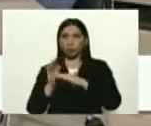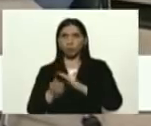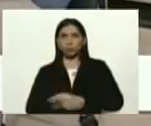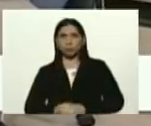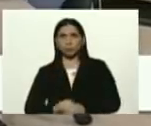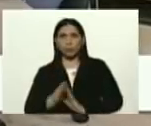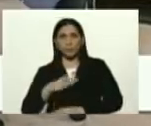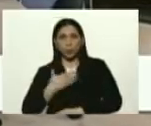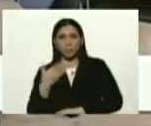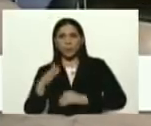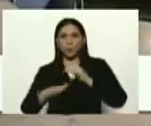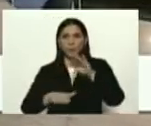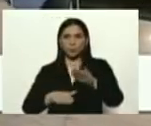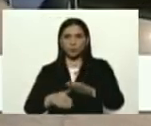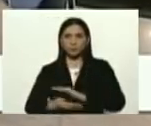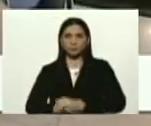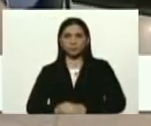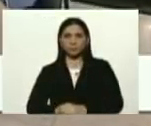podemos avanzar,